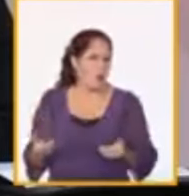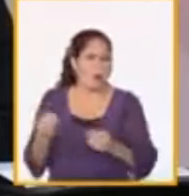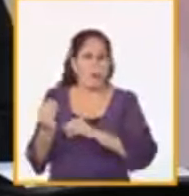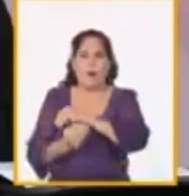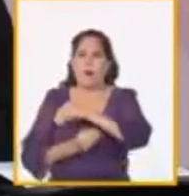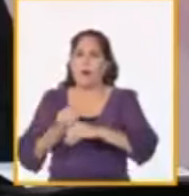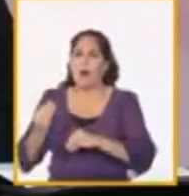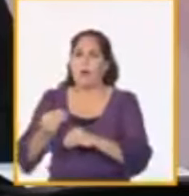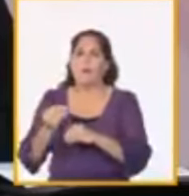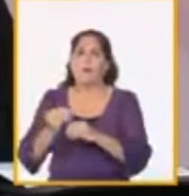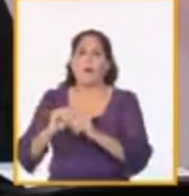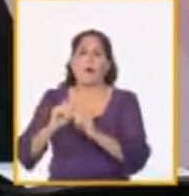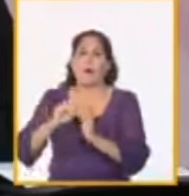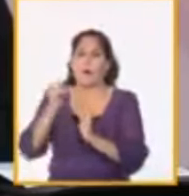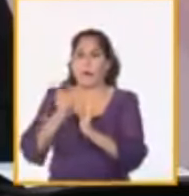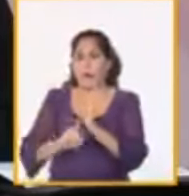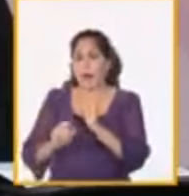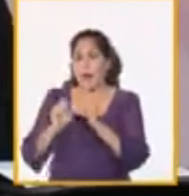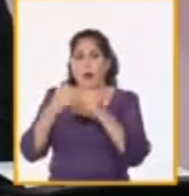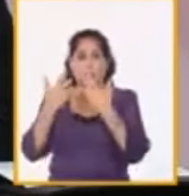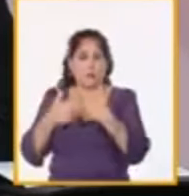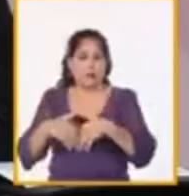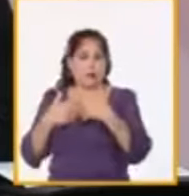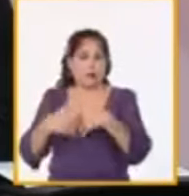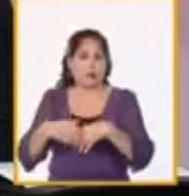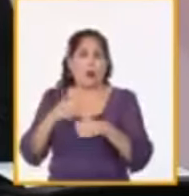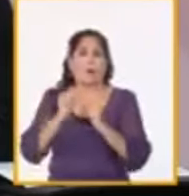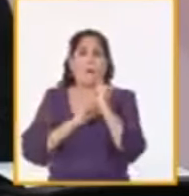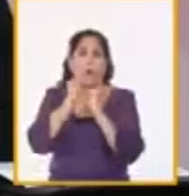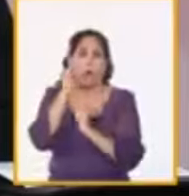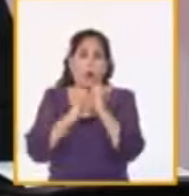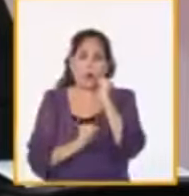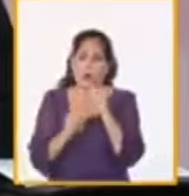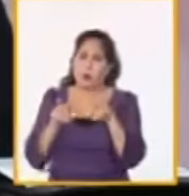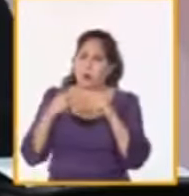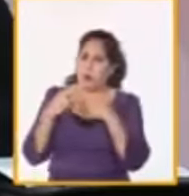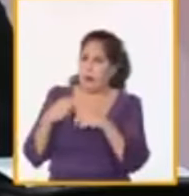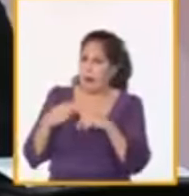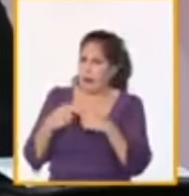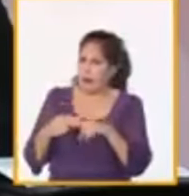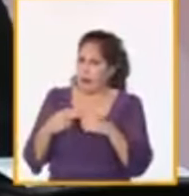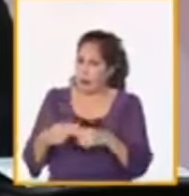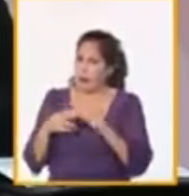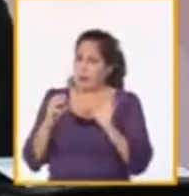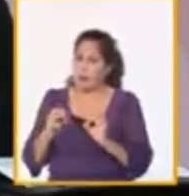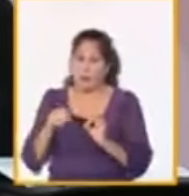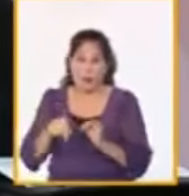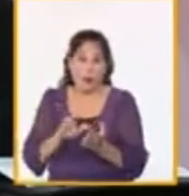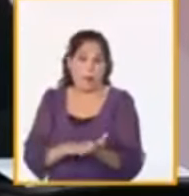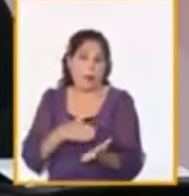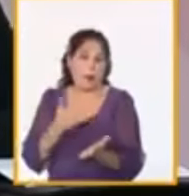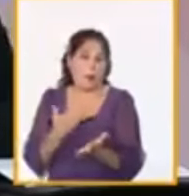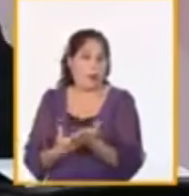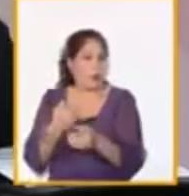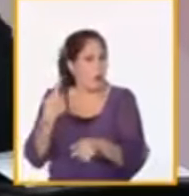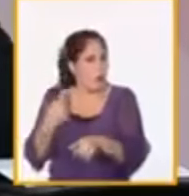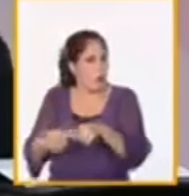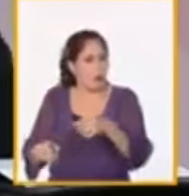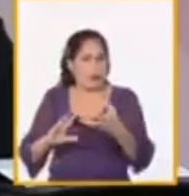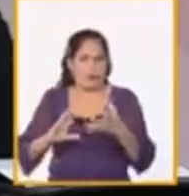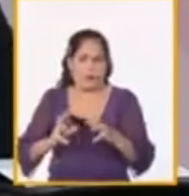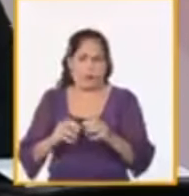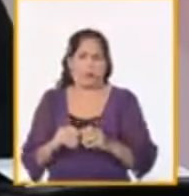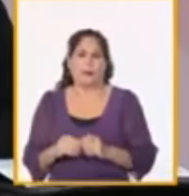matriz energética, que es parte de las inversiones que el país hace en este sector y de la que les propongo que hablemos ahora en nuestra mesa redonda.